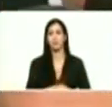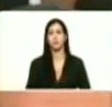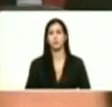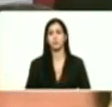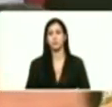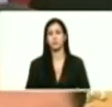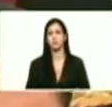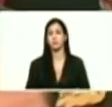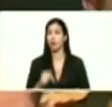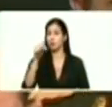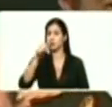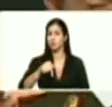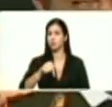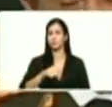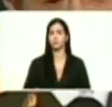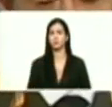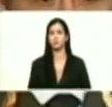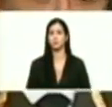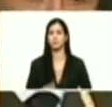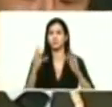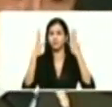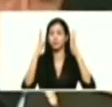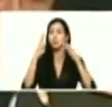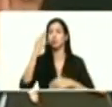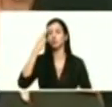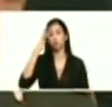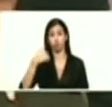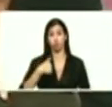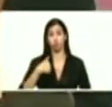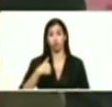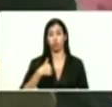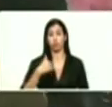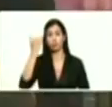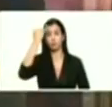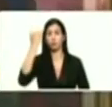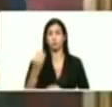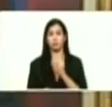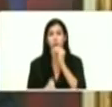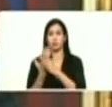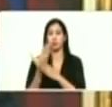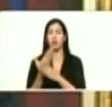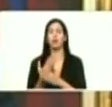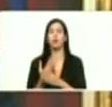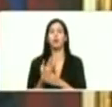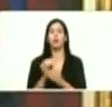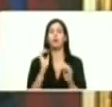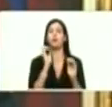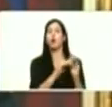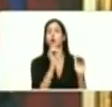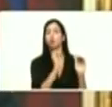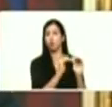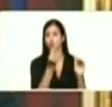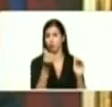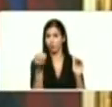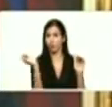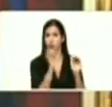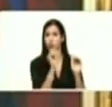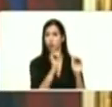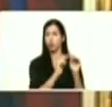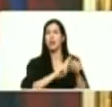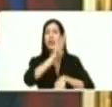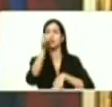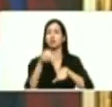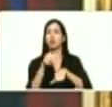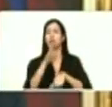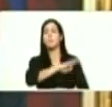allí yo creé el fondo nacional de emisiones